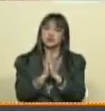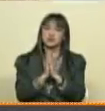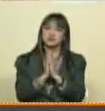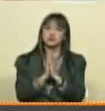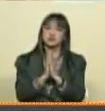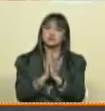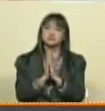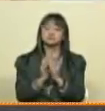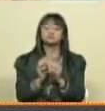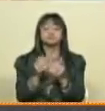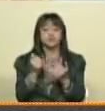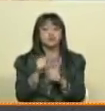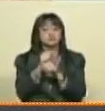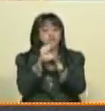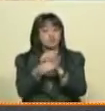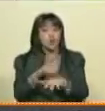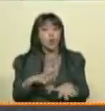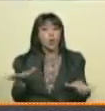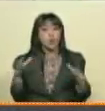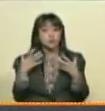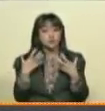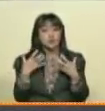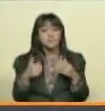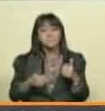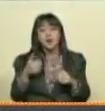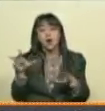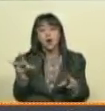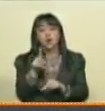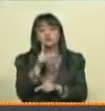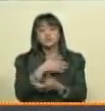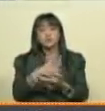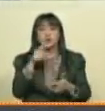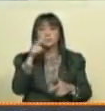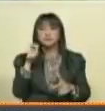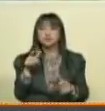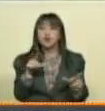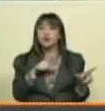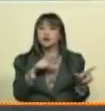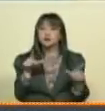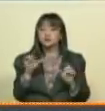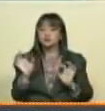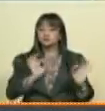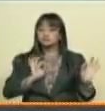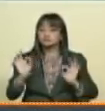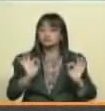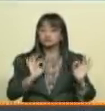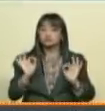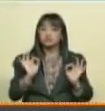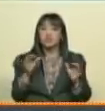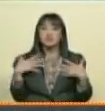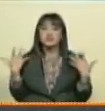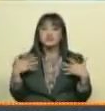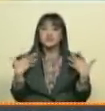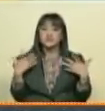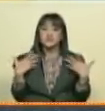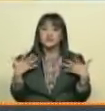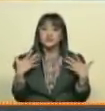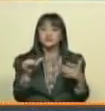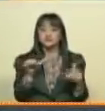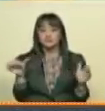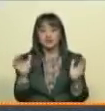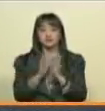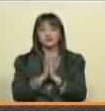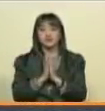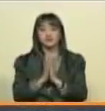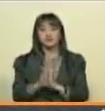un gran despliegue. Más de 11 millones de venezolanos ya se preparan para el disfrute de esta Semana